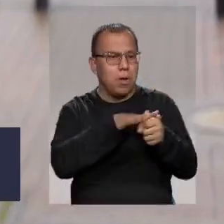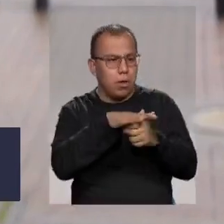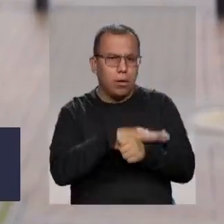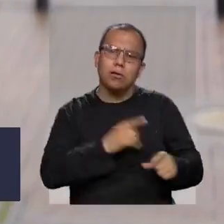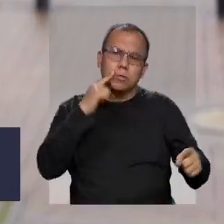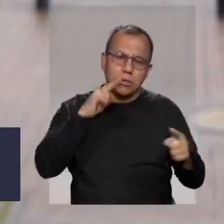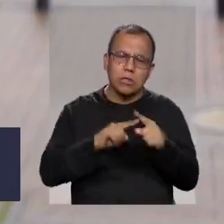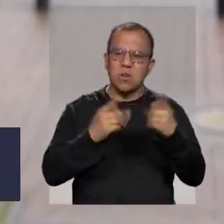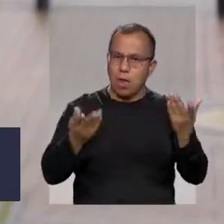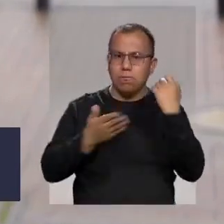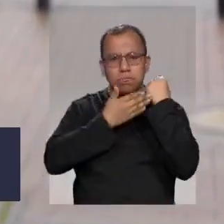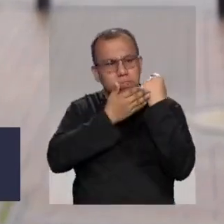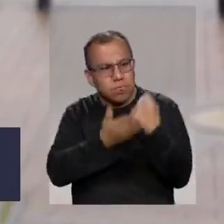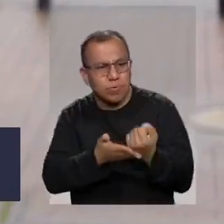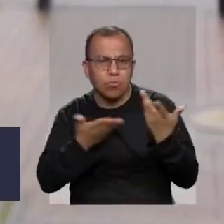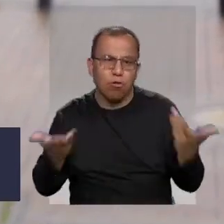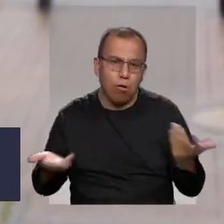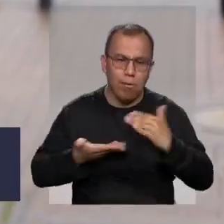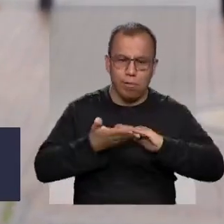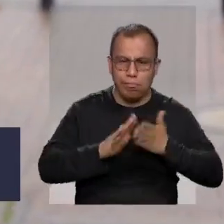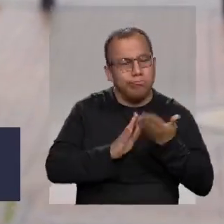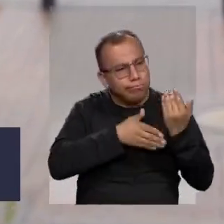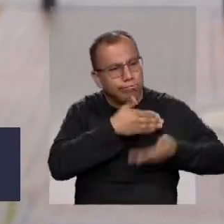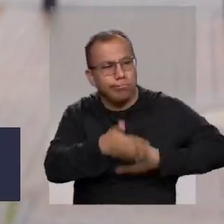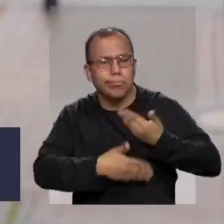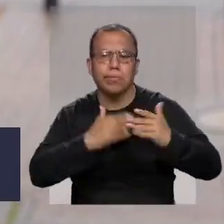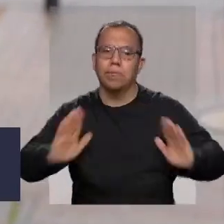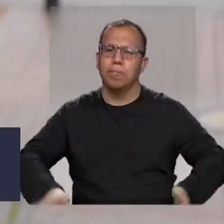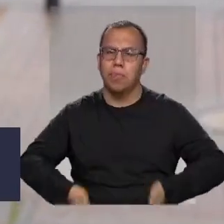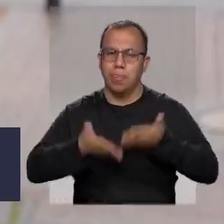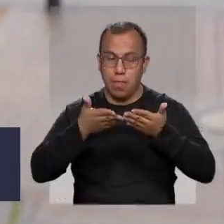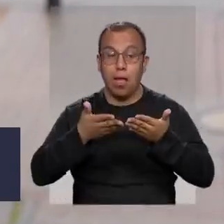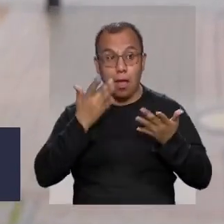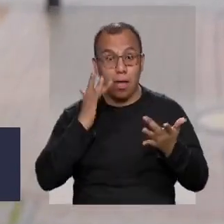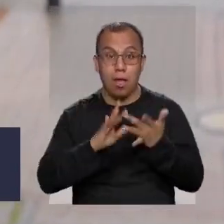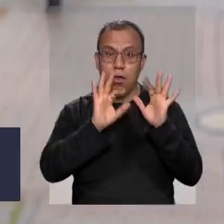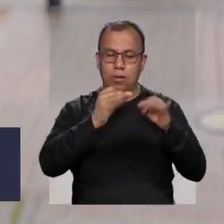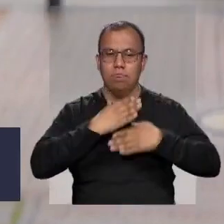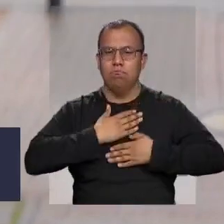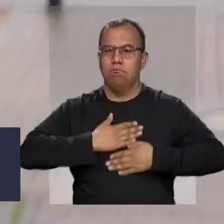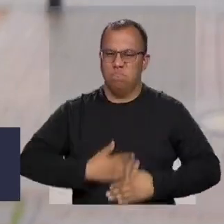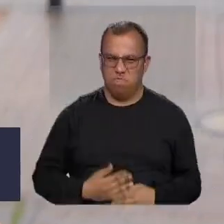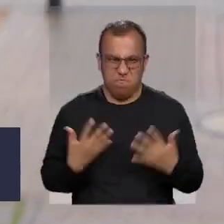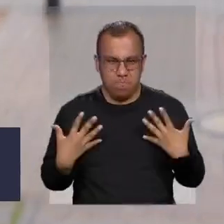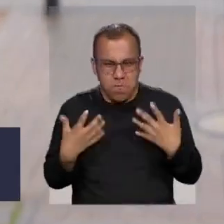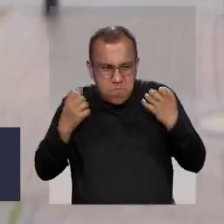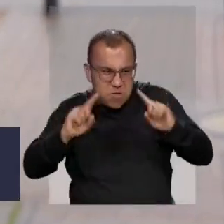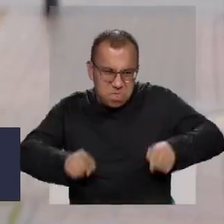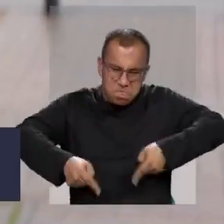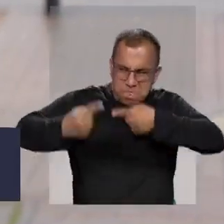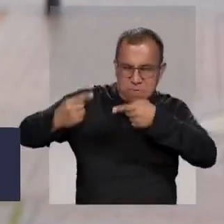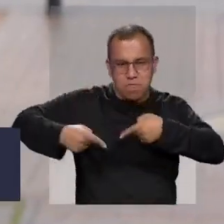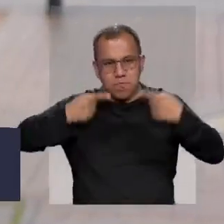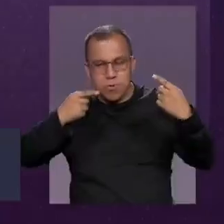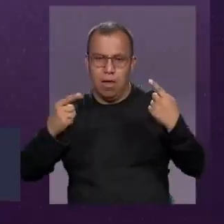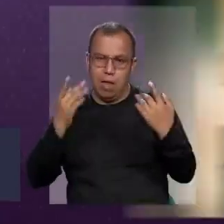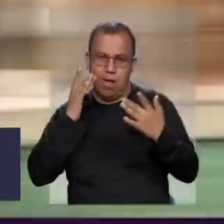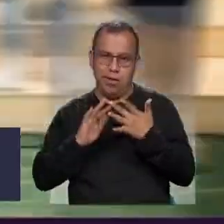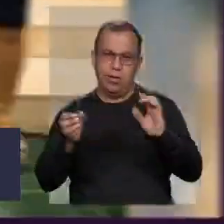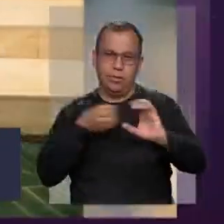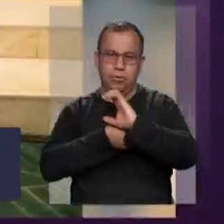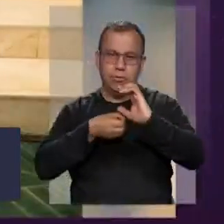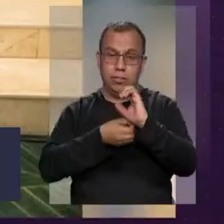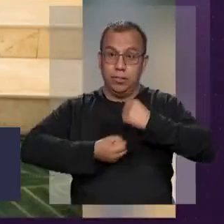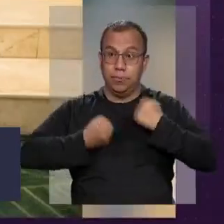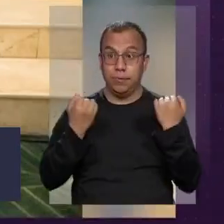los conciliadores de nuestras localidades que le permitan bajarle la tensión, bajarle las conflictividades a la ciudad de Bogotá.